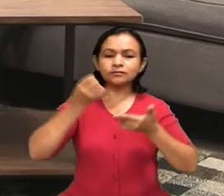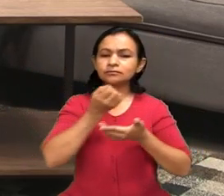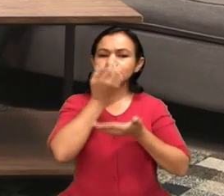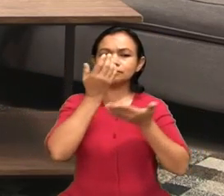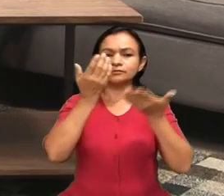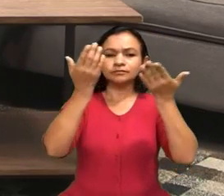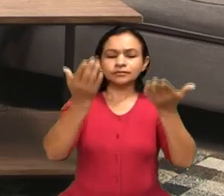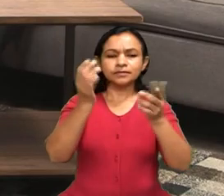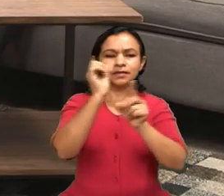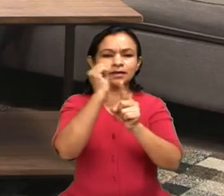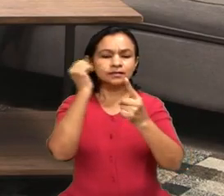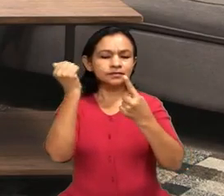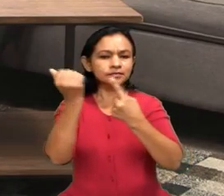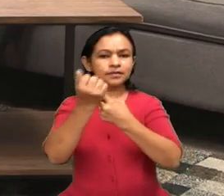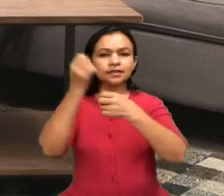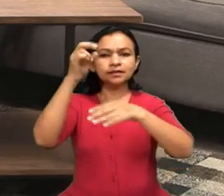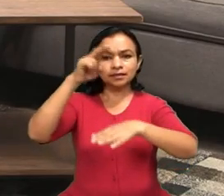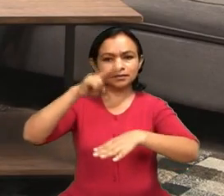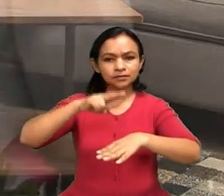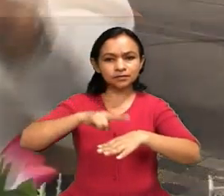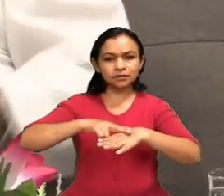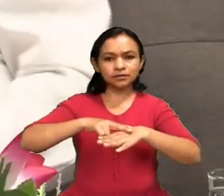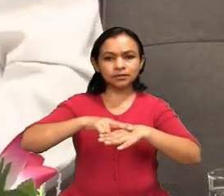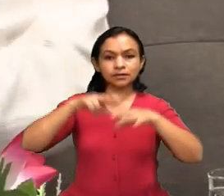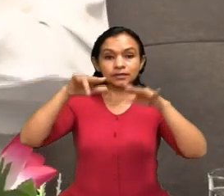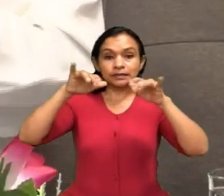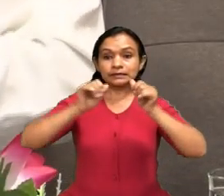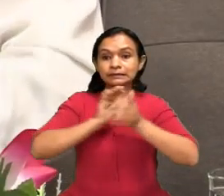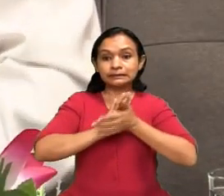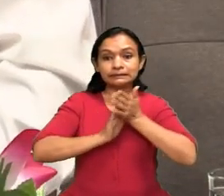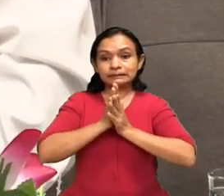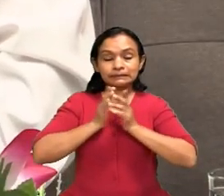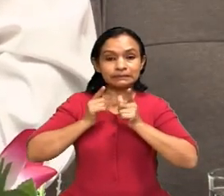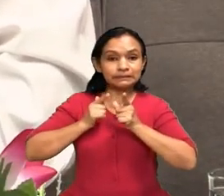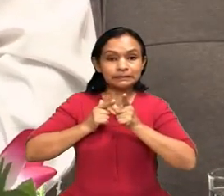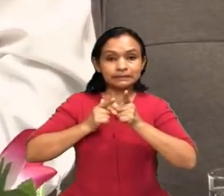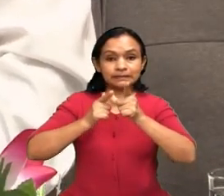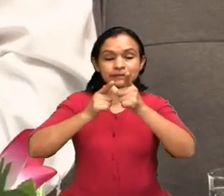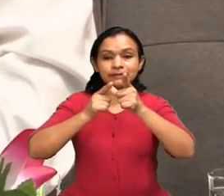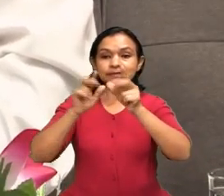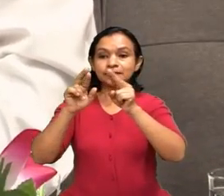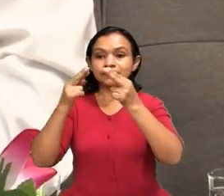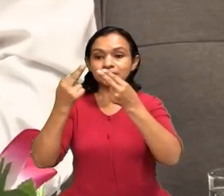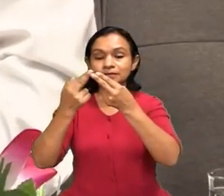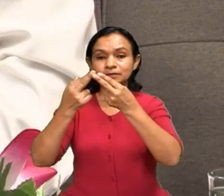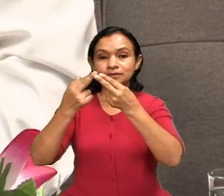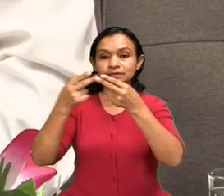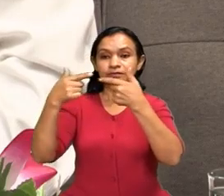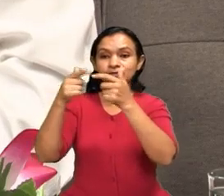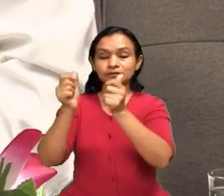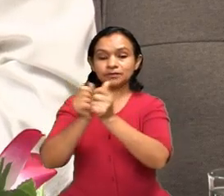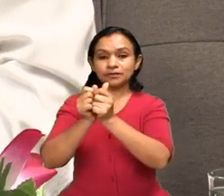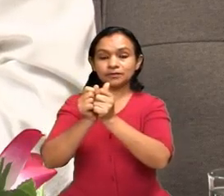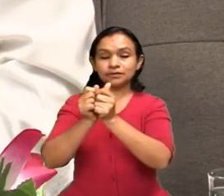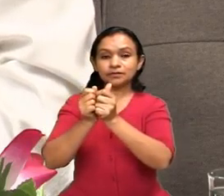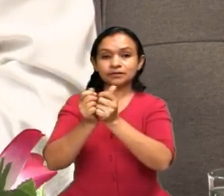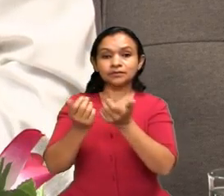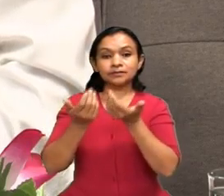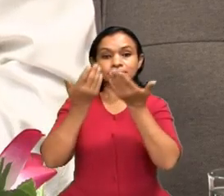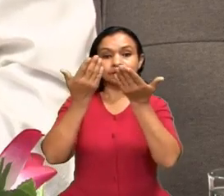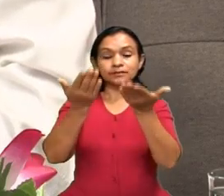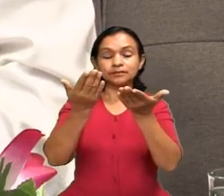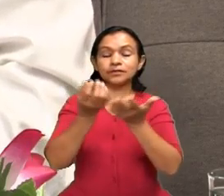La Asamblea Nacional, ya de aquí a ahorita salgo en carrera, el monumento de los tres generales, a ponerle